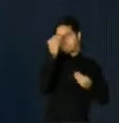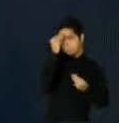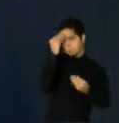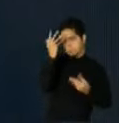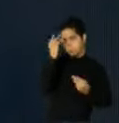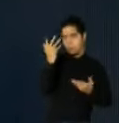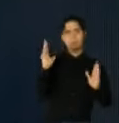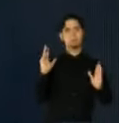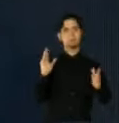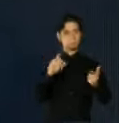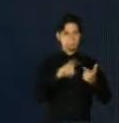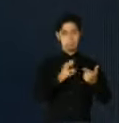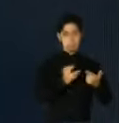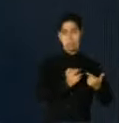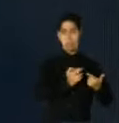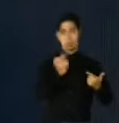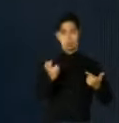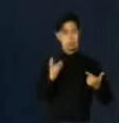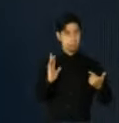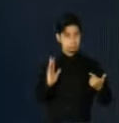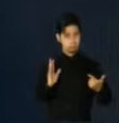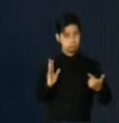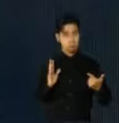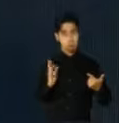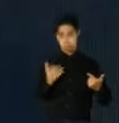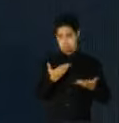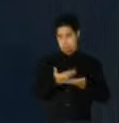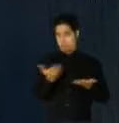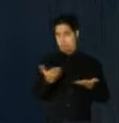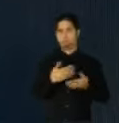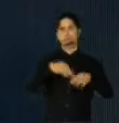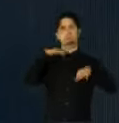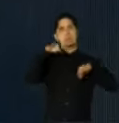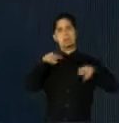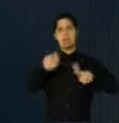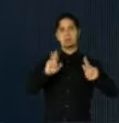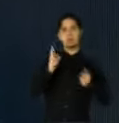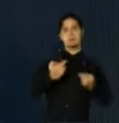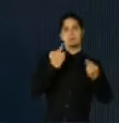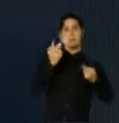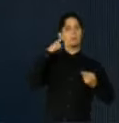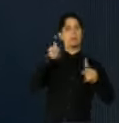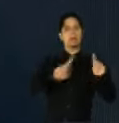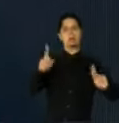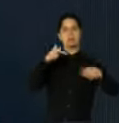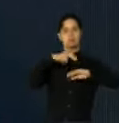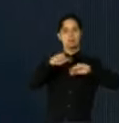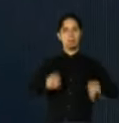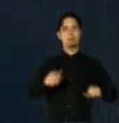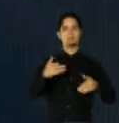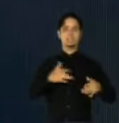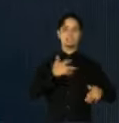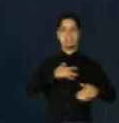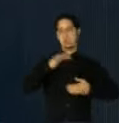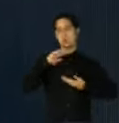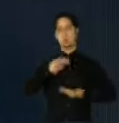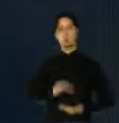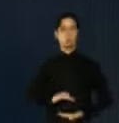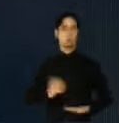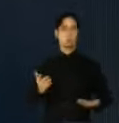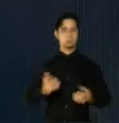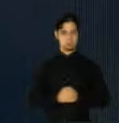informar, recomendar, venir aquí y hacer estas recomendaciones para que el pueblo de Puerto Rico se sienta informado, que se sienta, que